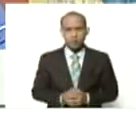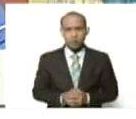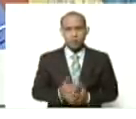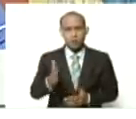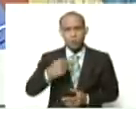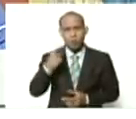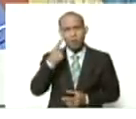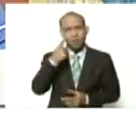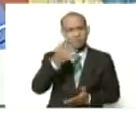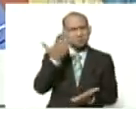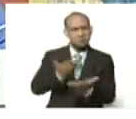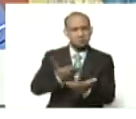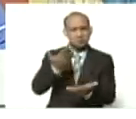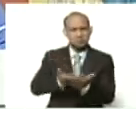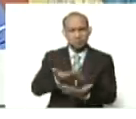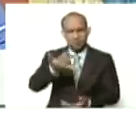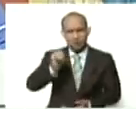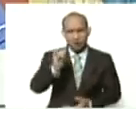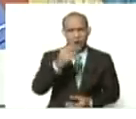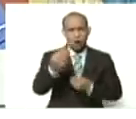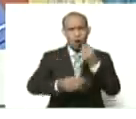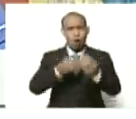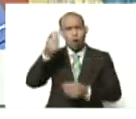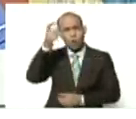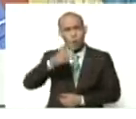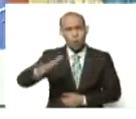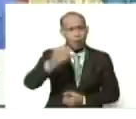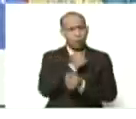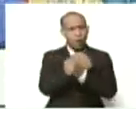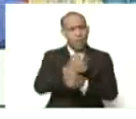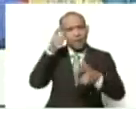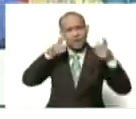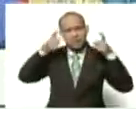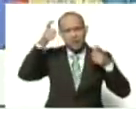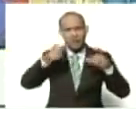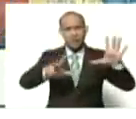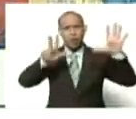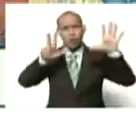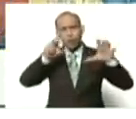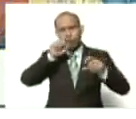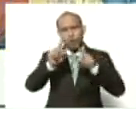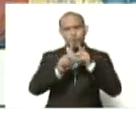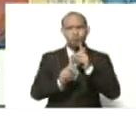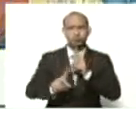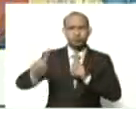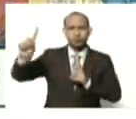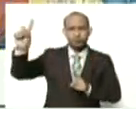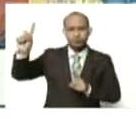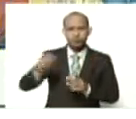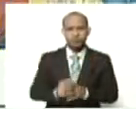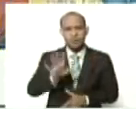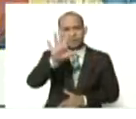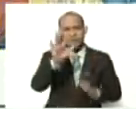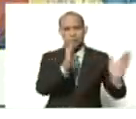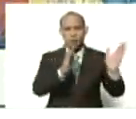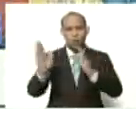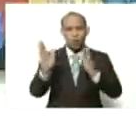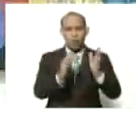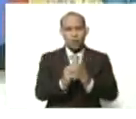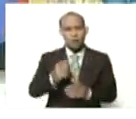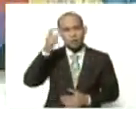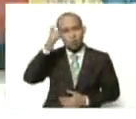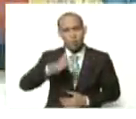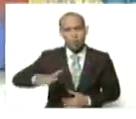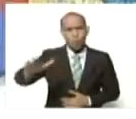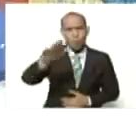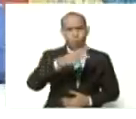ser testigos de cómo este pueblo ama a Chávez. A 8 años de su partida, 5 de marzo... el pueblo